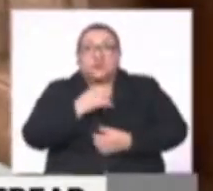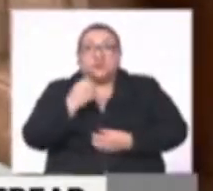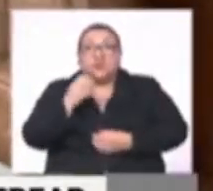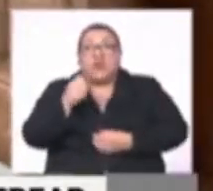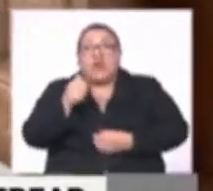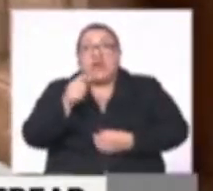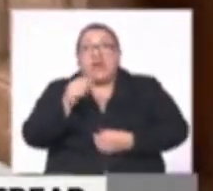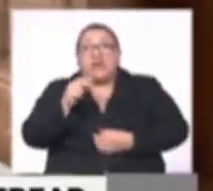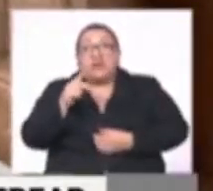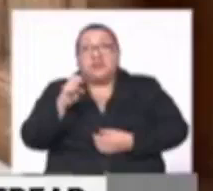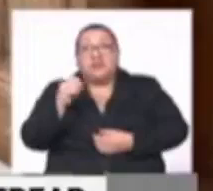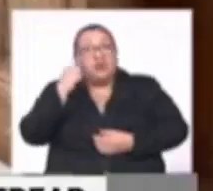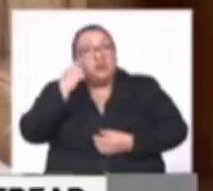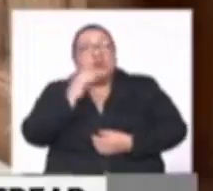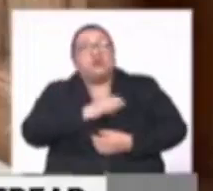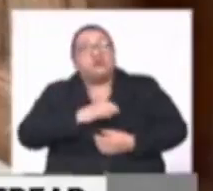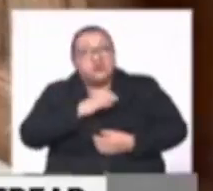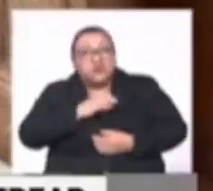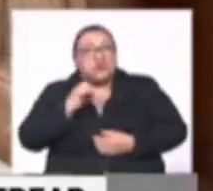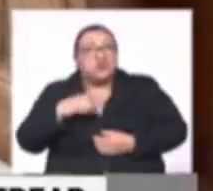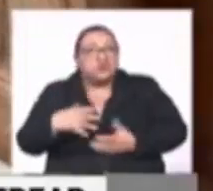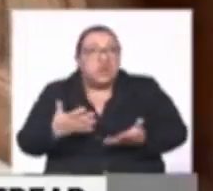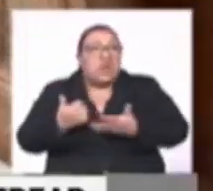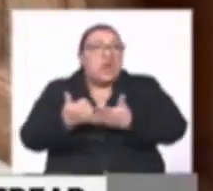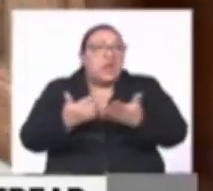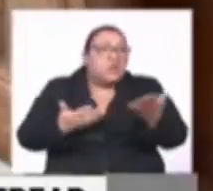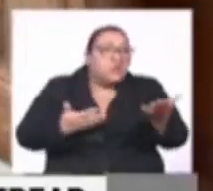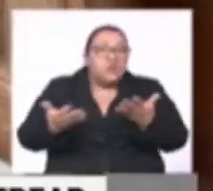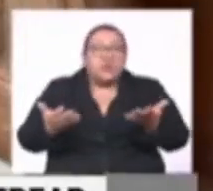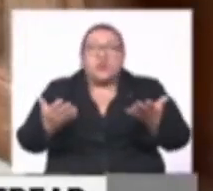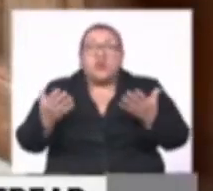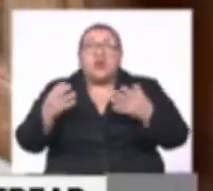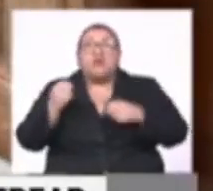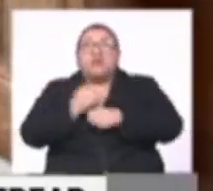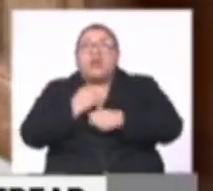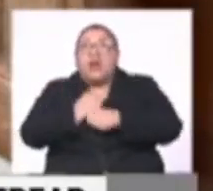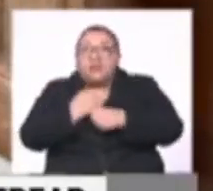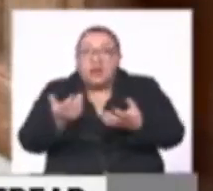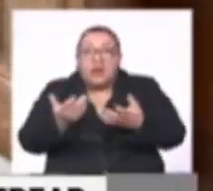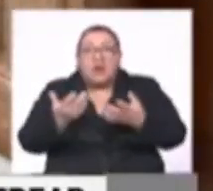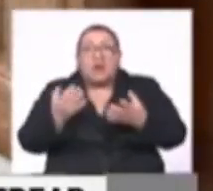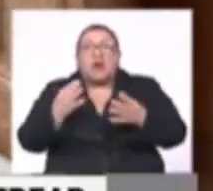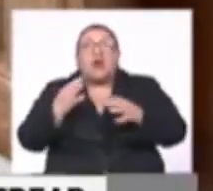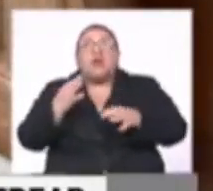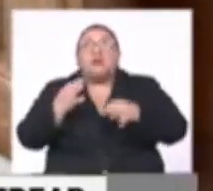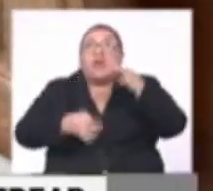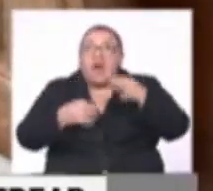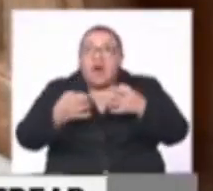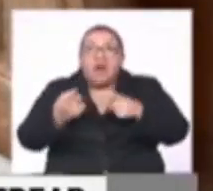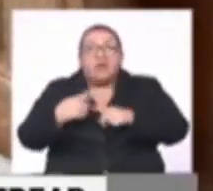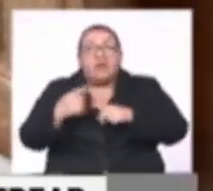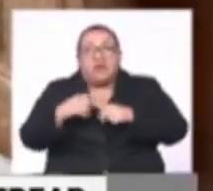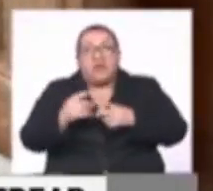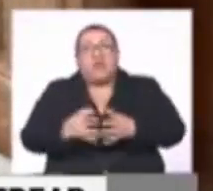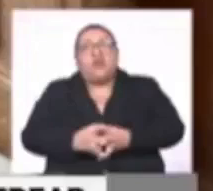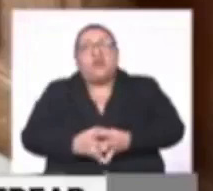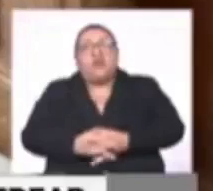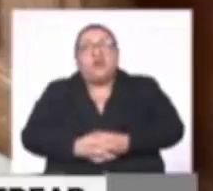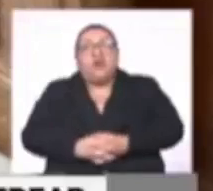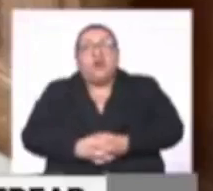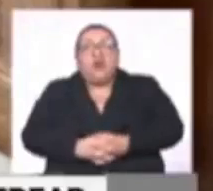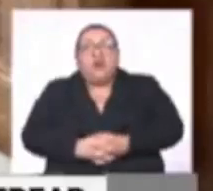con conciencia social, con conciencia de ciudadanía, ¿no? Y